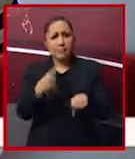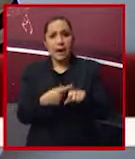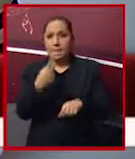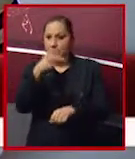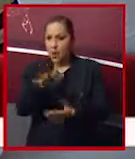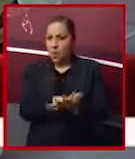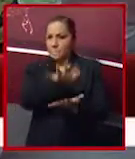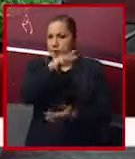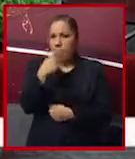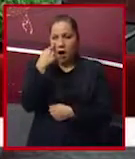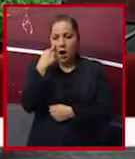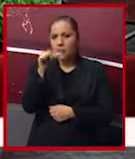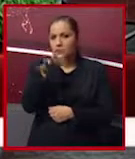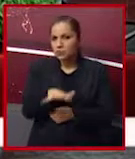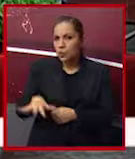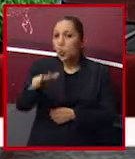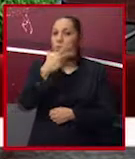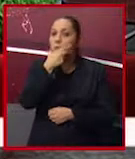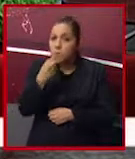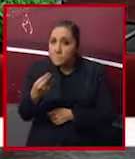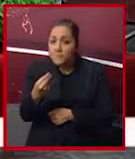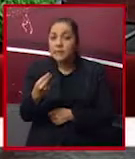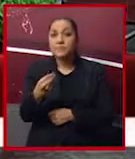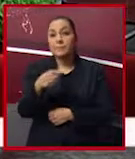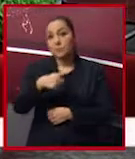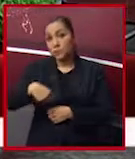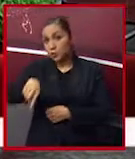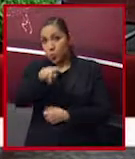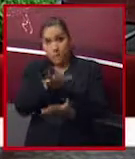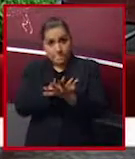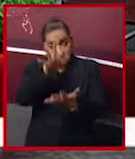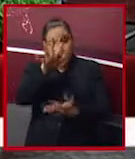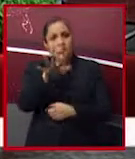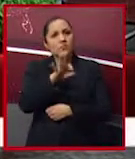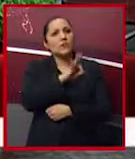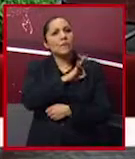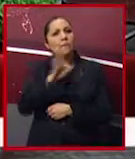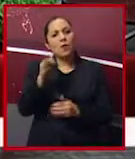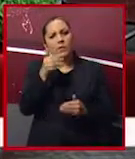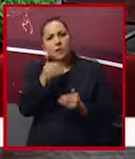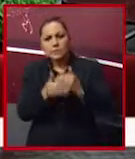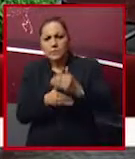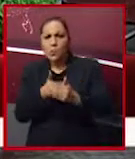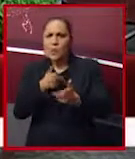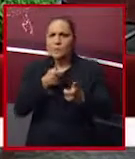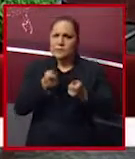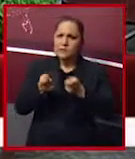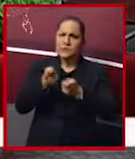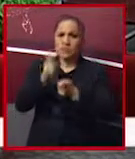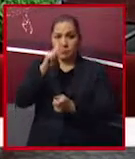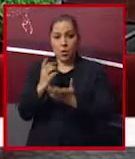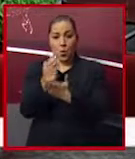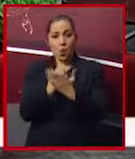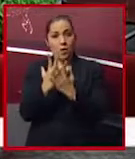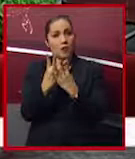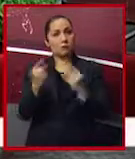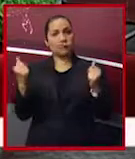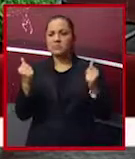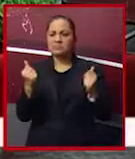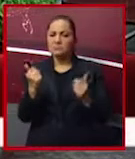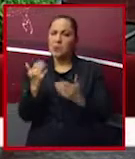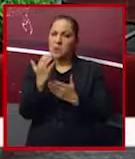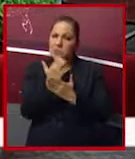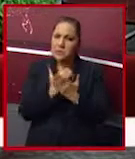los varones. La mayoría de los casos tienen una recuperación ad integrum y habitualmente pueden